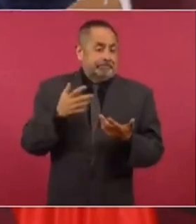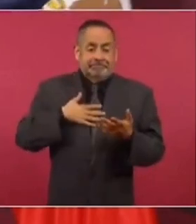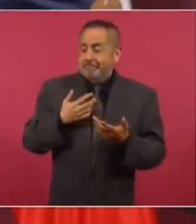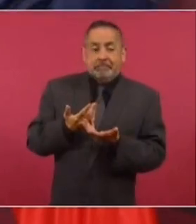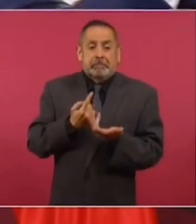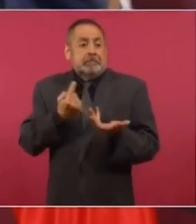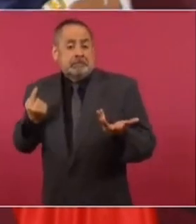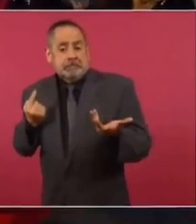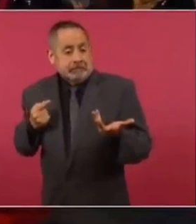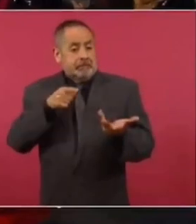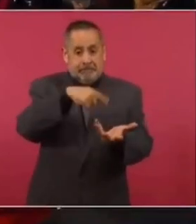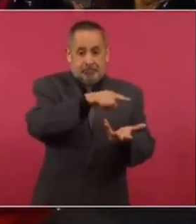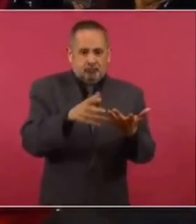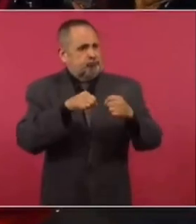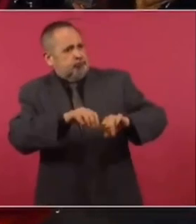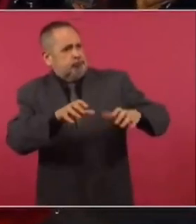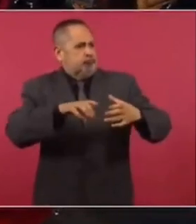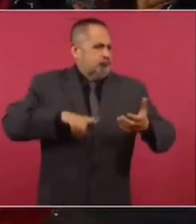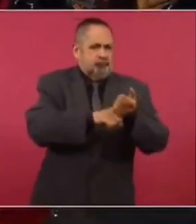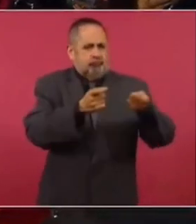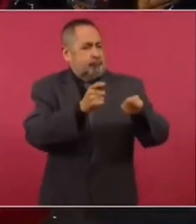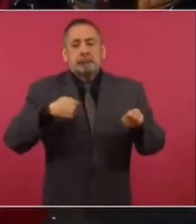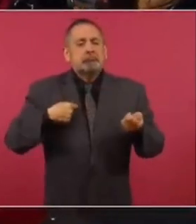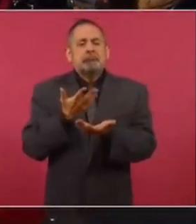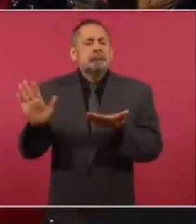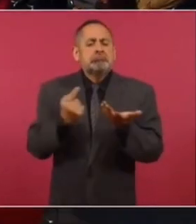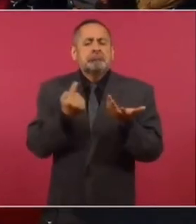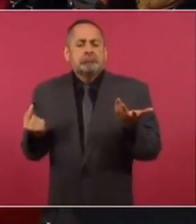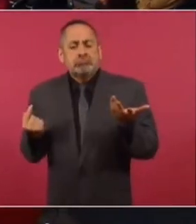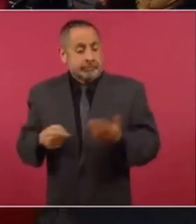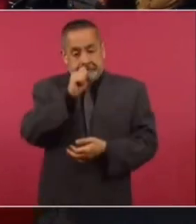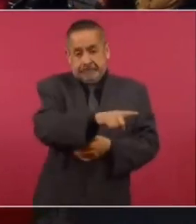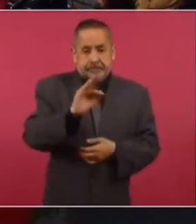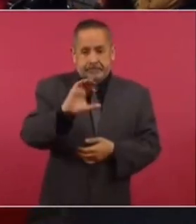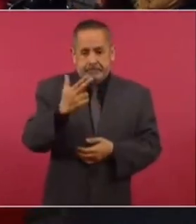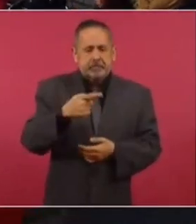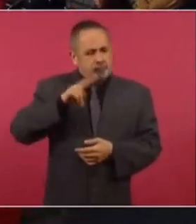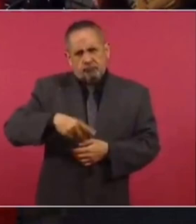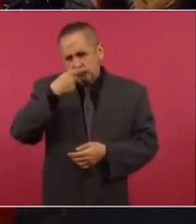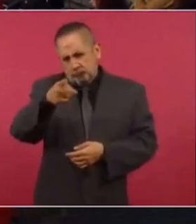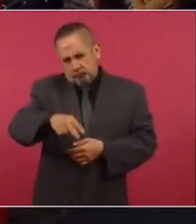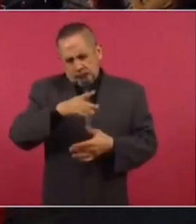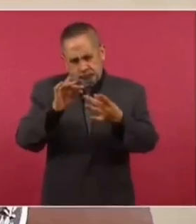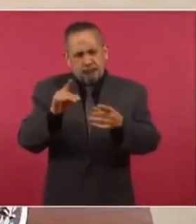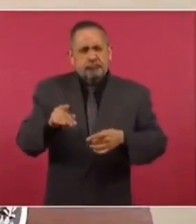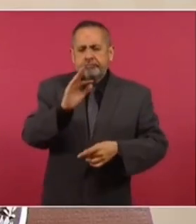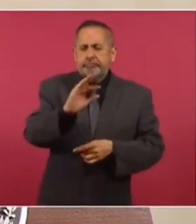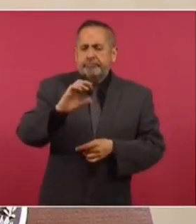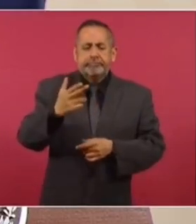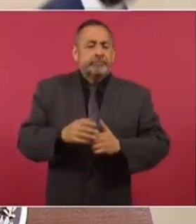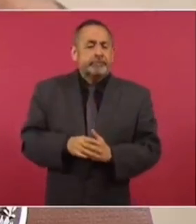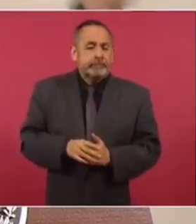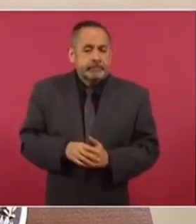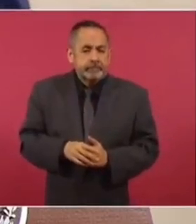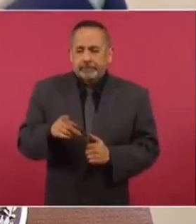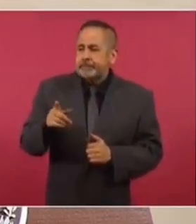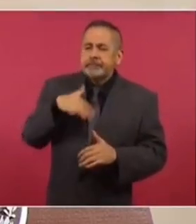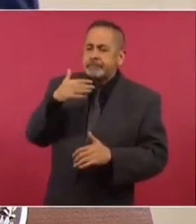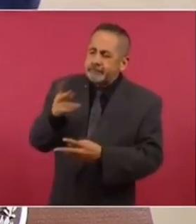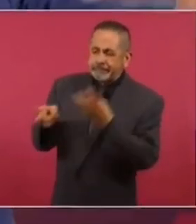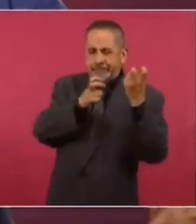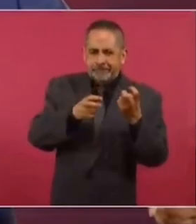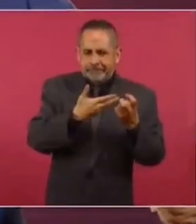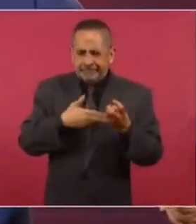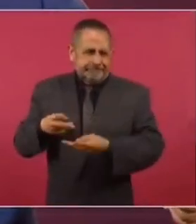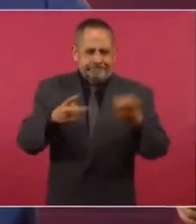ellos estaban empoderados, Calderón mismo, eso sí lo puedo decir. Después del fraude, también puedo decir